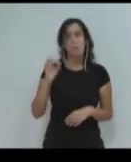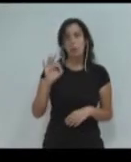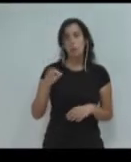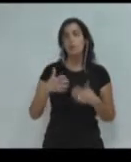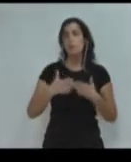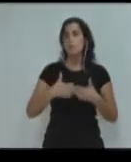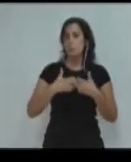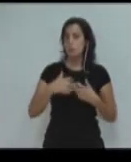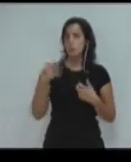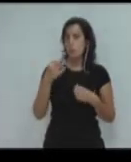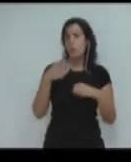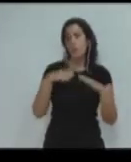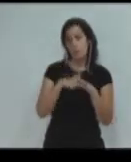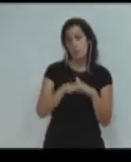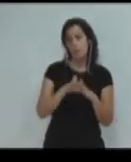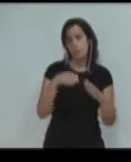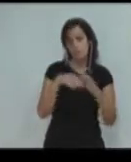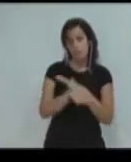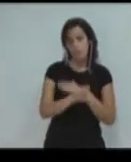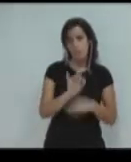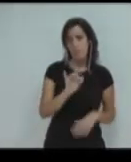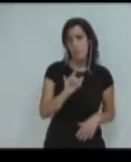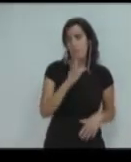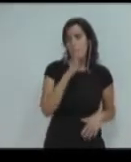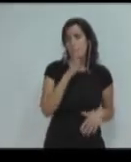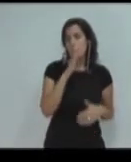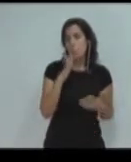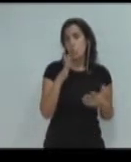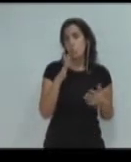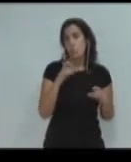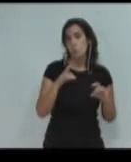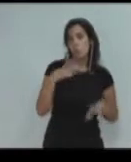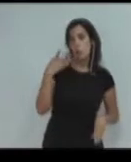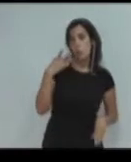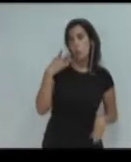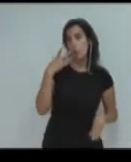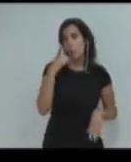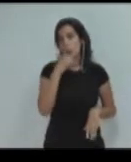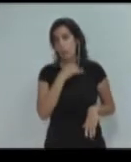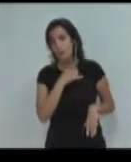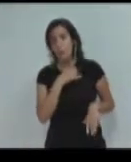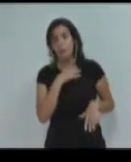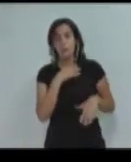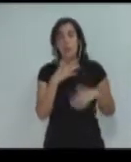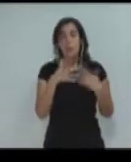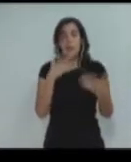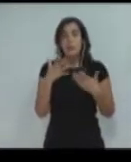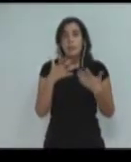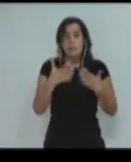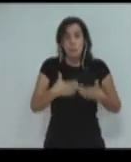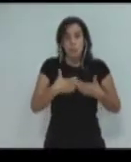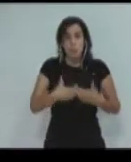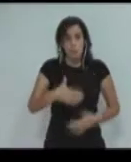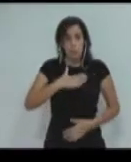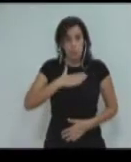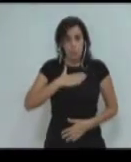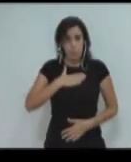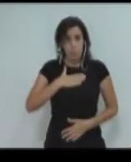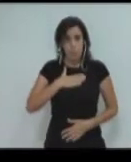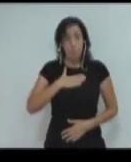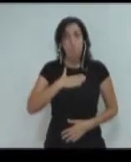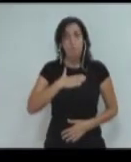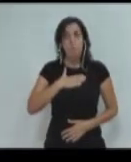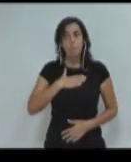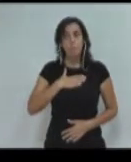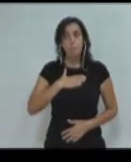dispositivo evidentemente, tiene que ser accesible, ¿no? porque por suerte o por desgracia el dispositivo que yo tengo